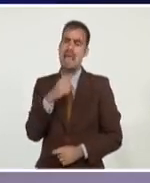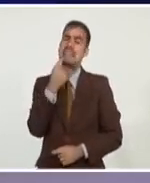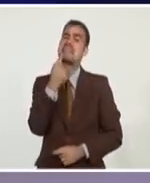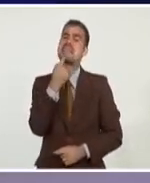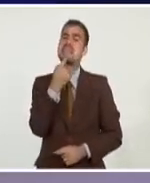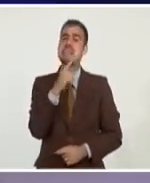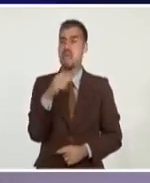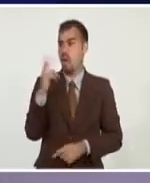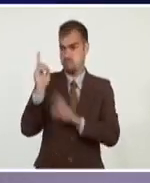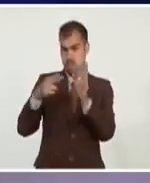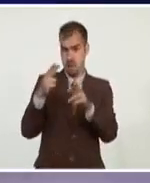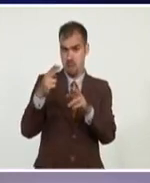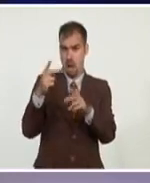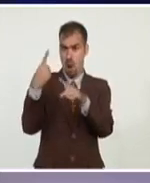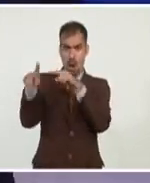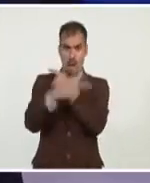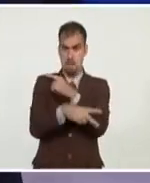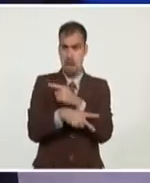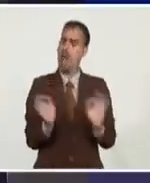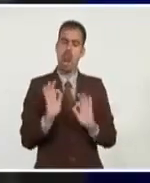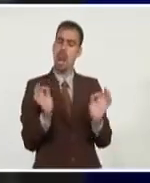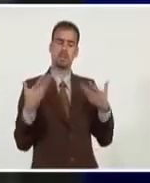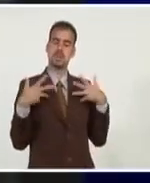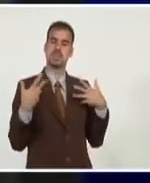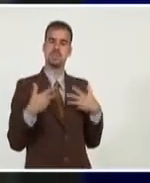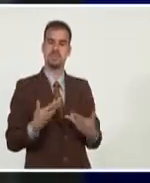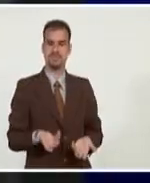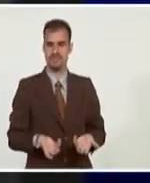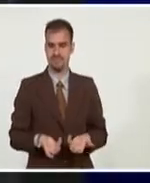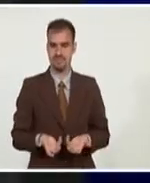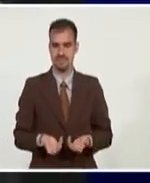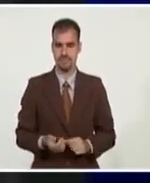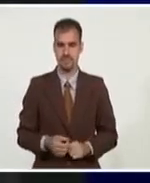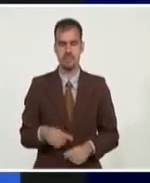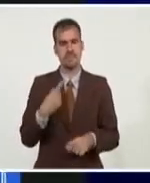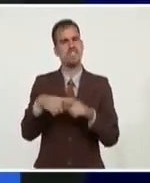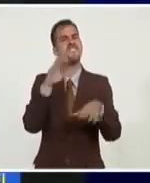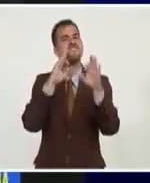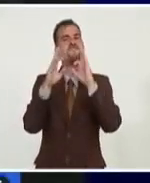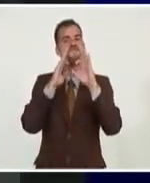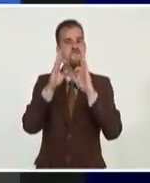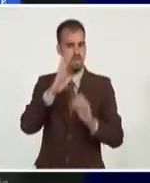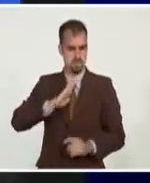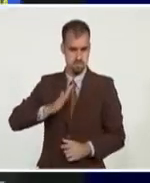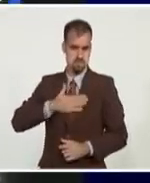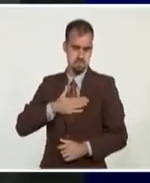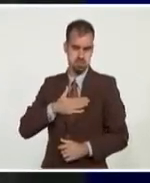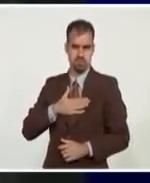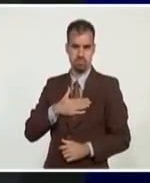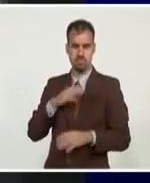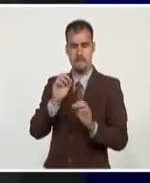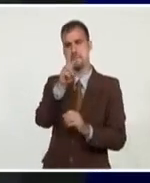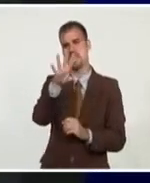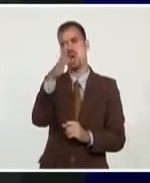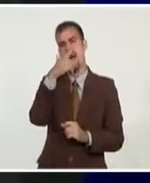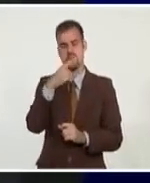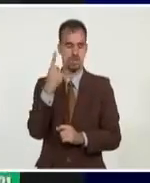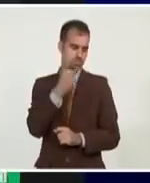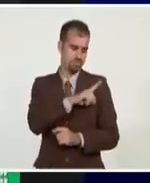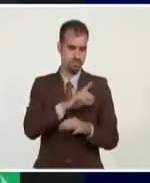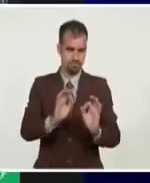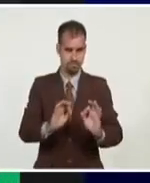Vamos a su muro en Facebook, el día 25 de abril, al de Otero Alcántara, por favor. Vamos a avanzar, que llegar hasta el día 25